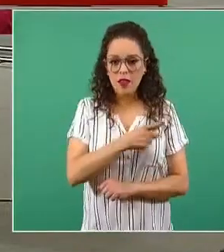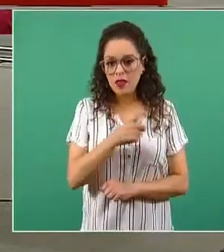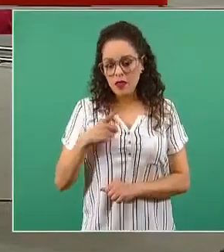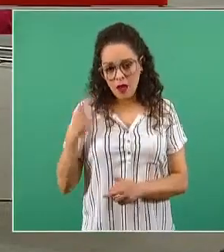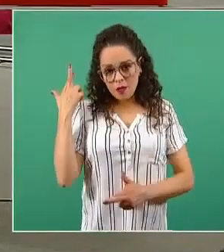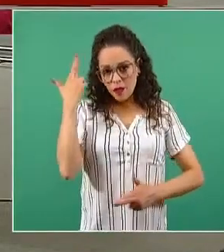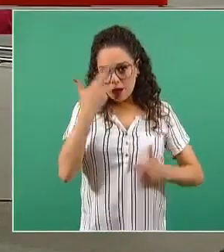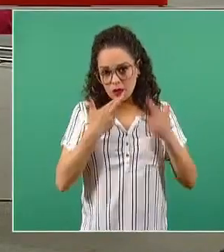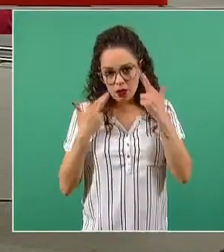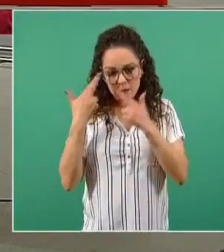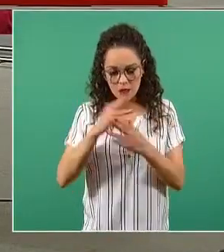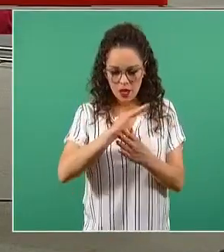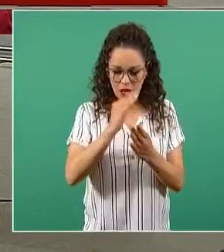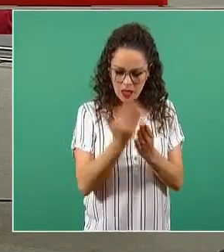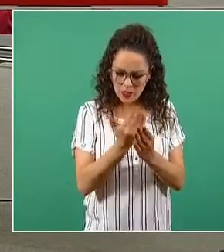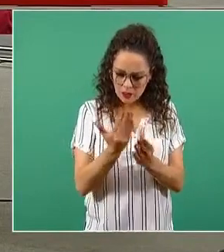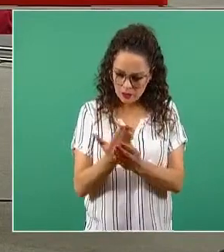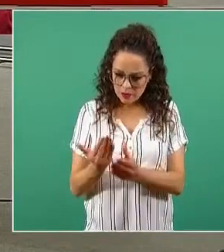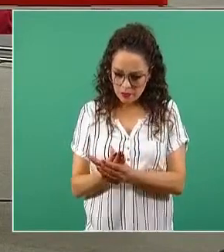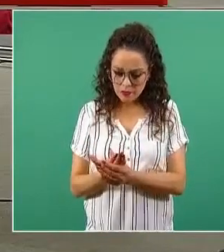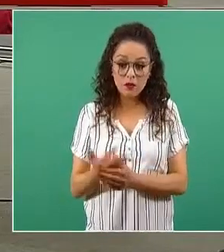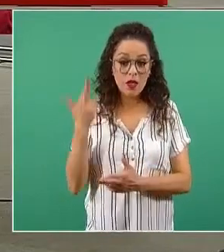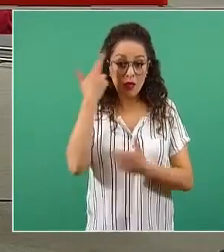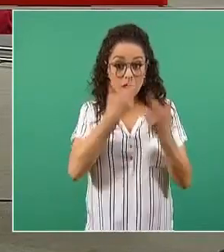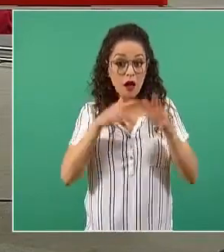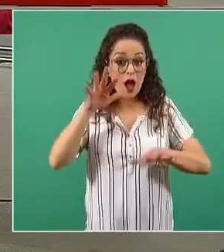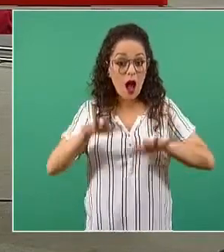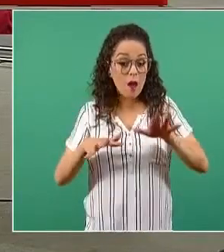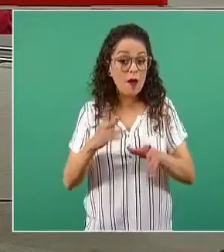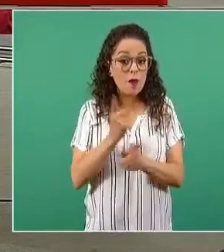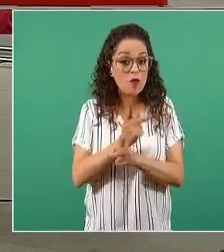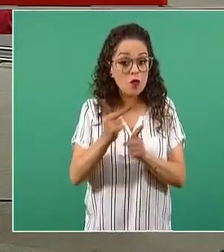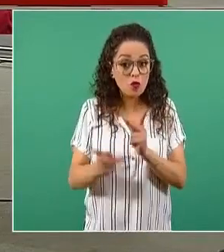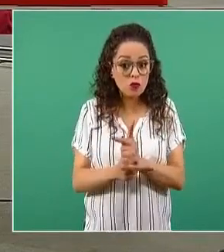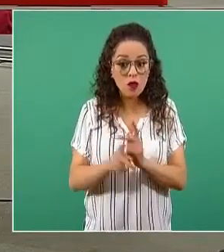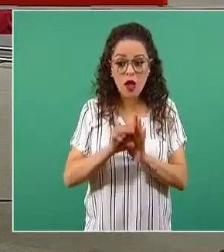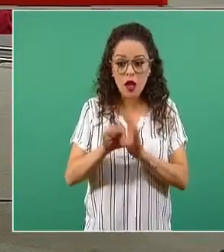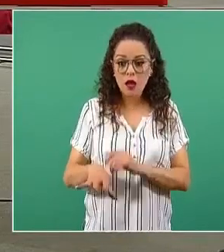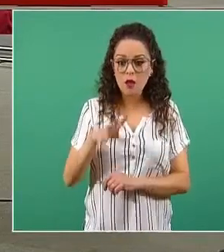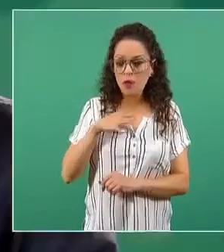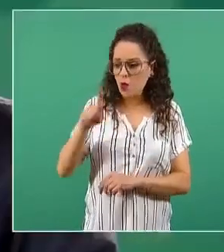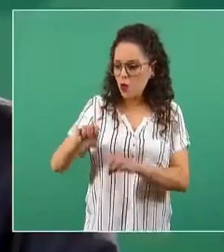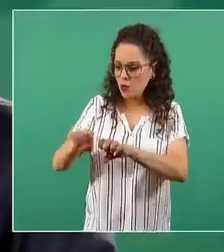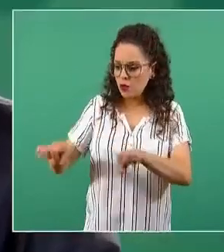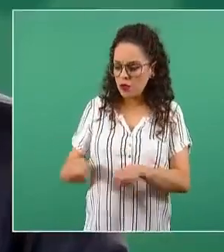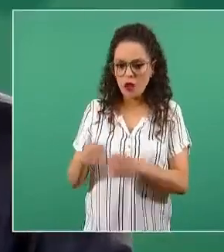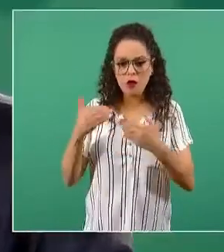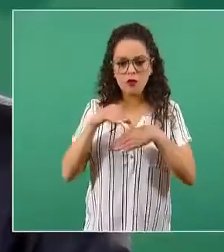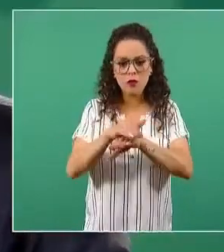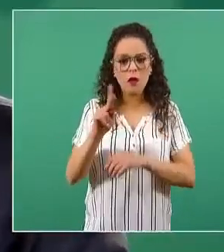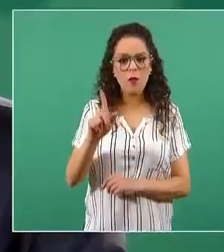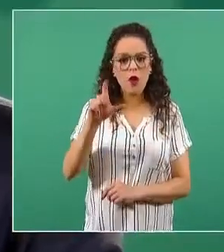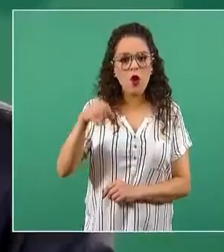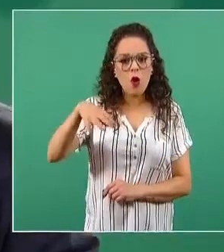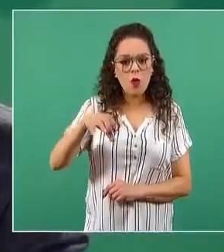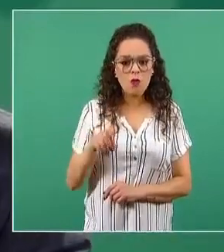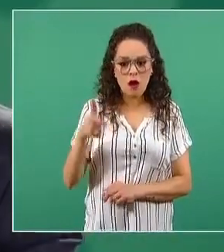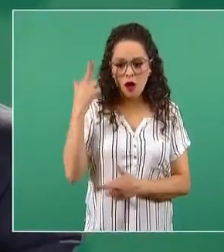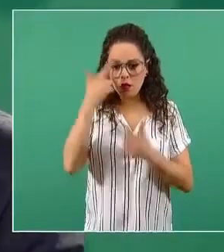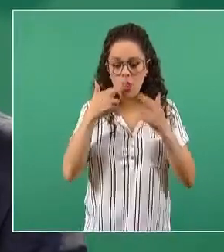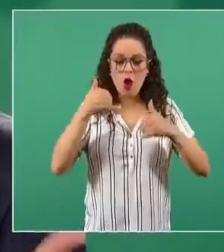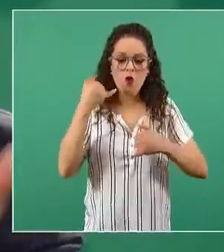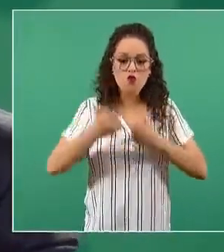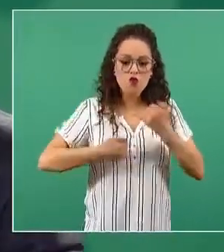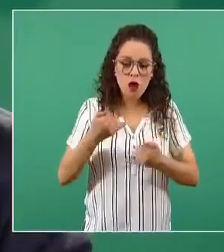los expedientes, revisar a veces los productos mismos. Por ejemplo, hay una línea de trabajo sobre plomo en la que se evalúan juguetes